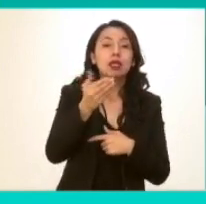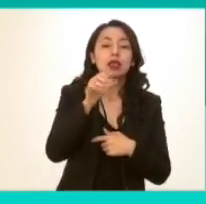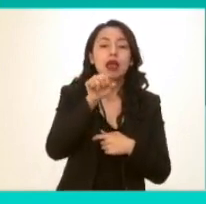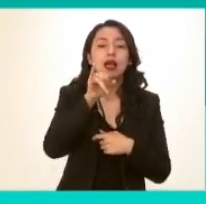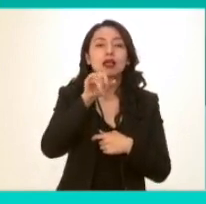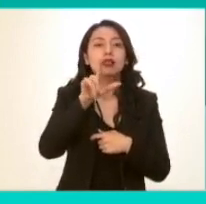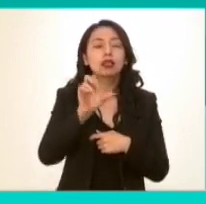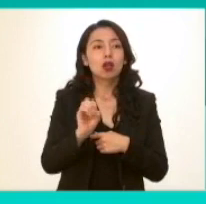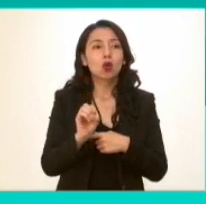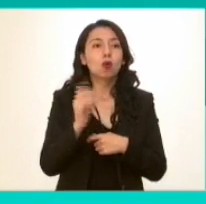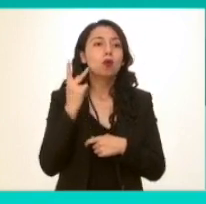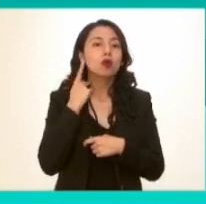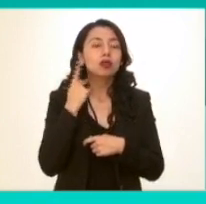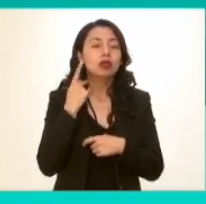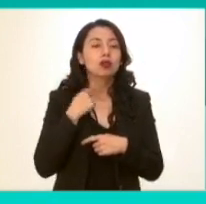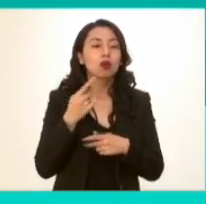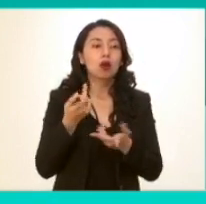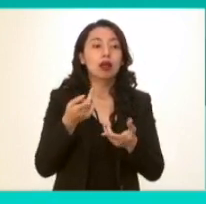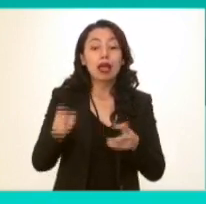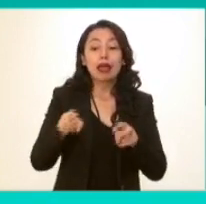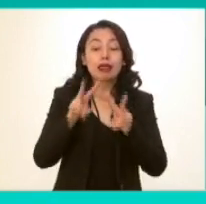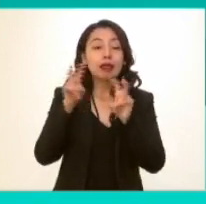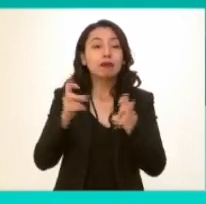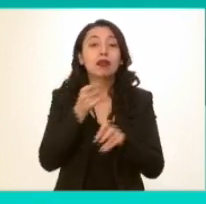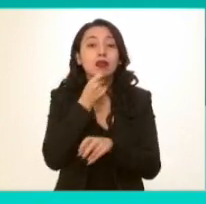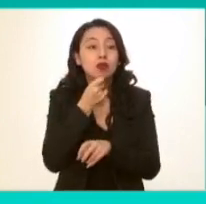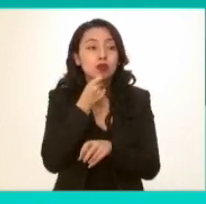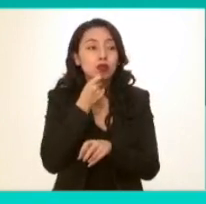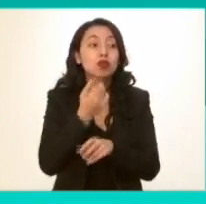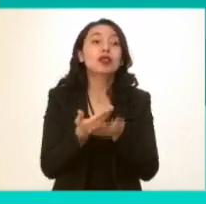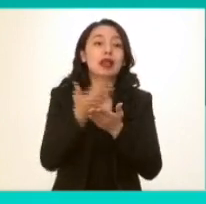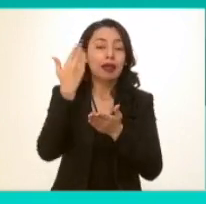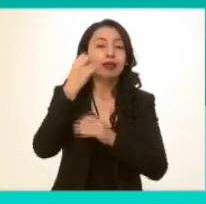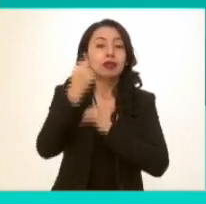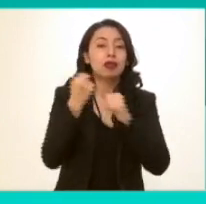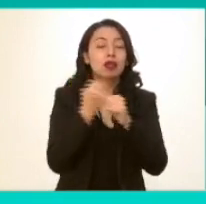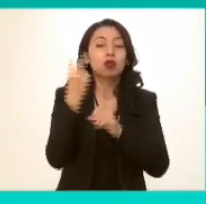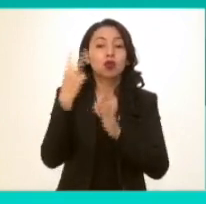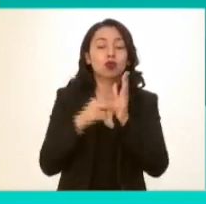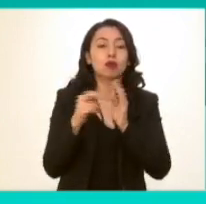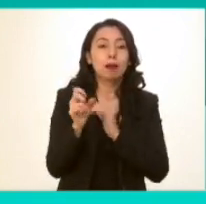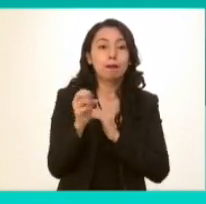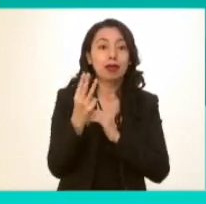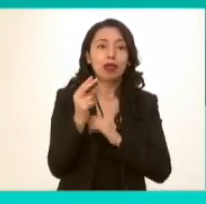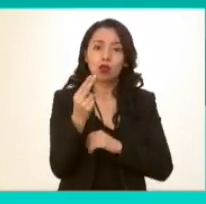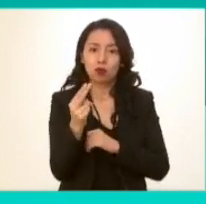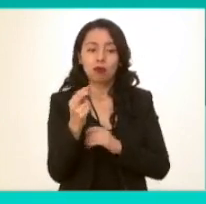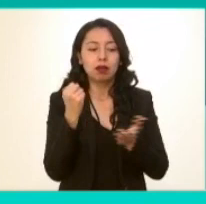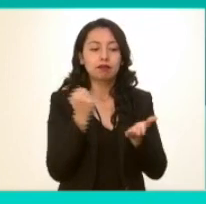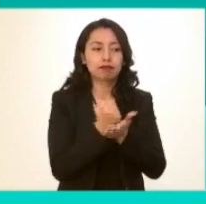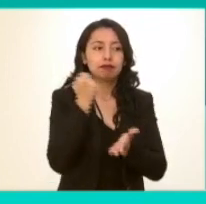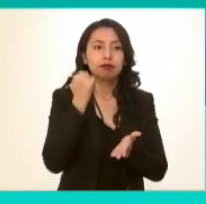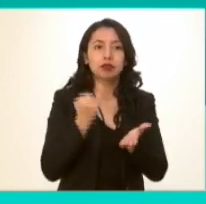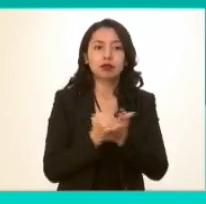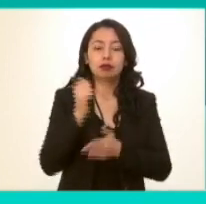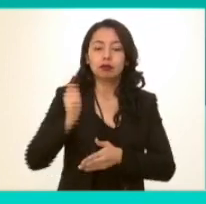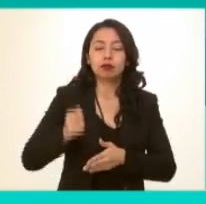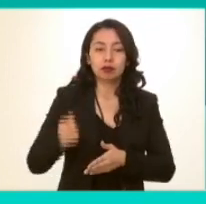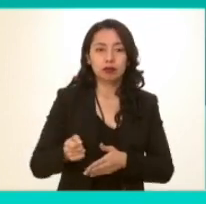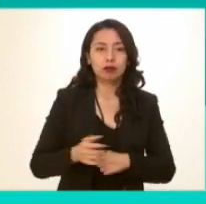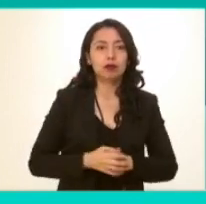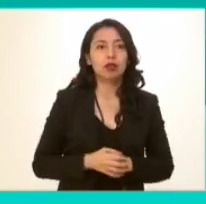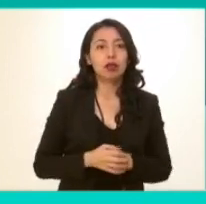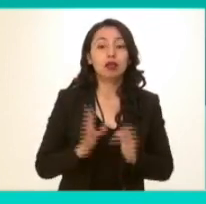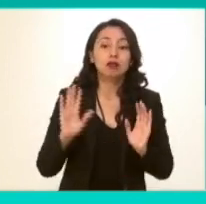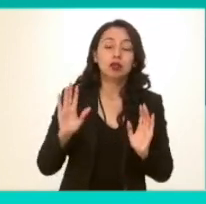infancia migrante que se aprobó en noviembre del año 2020 en respuesta el sujeto obligado manifestó ser